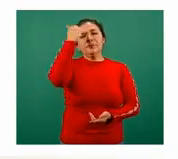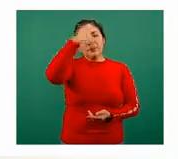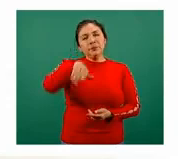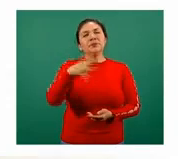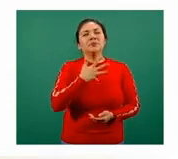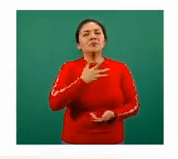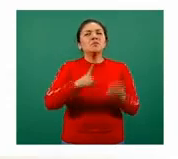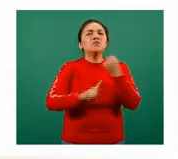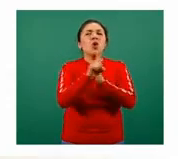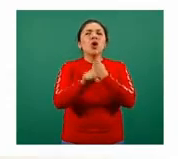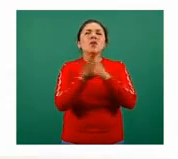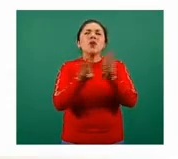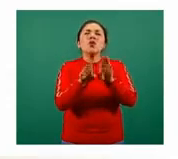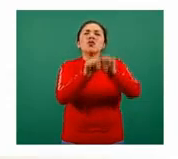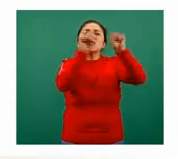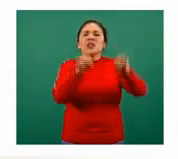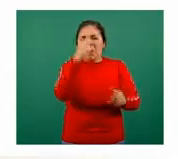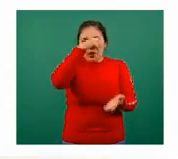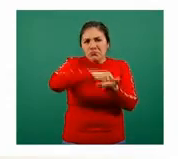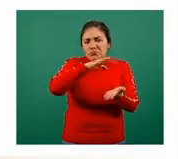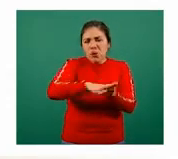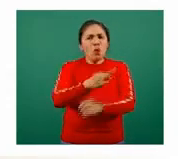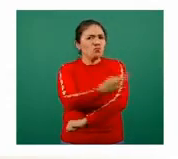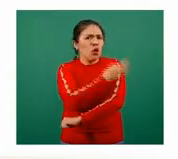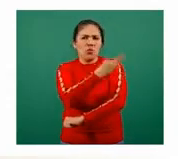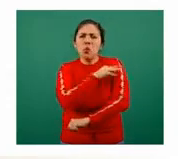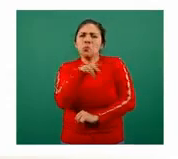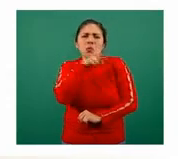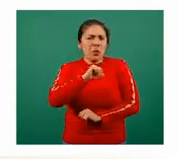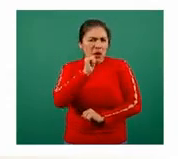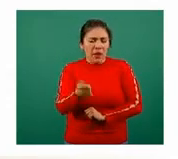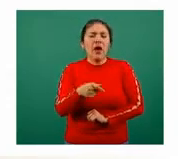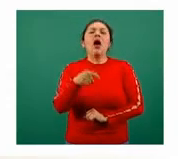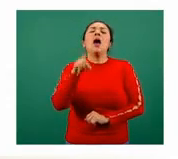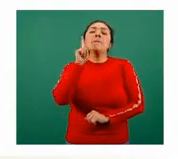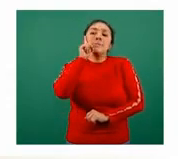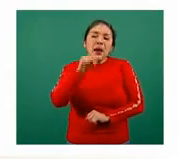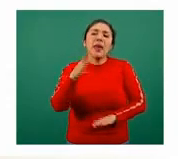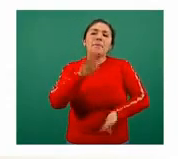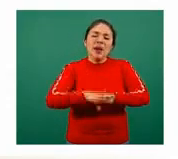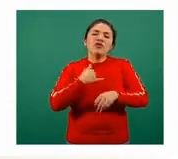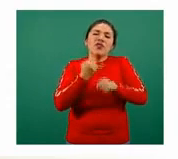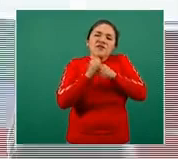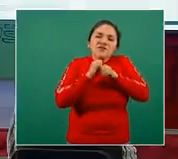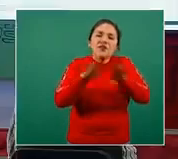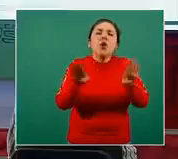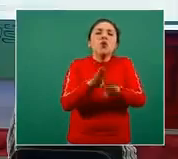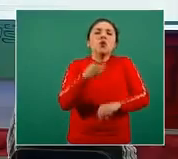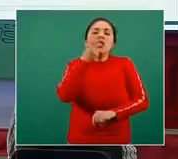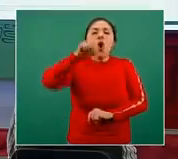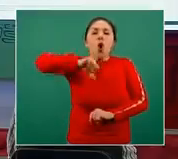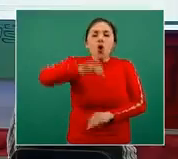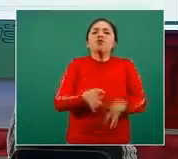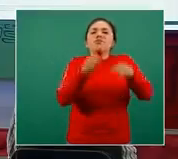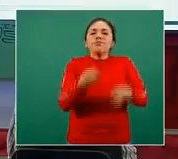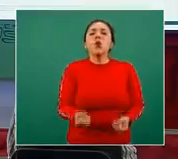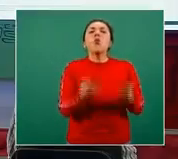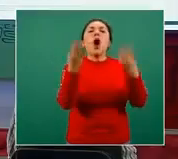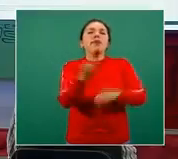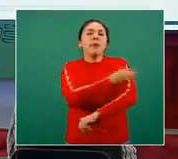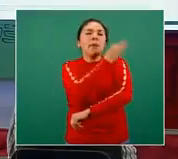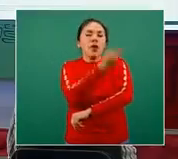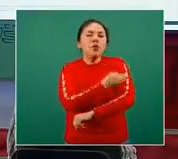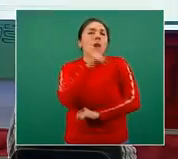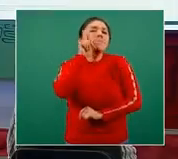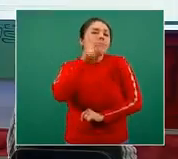es un problema de registro, no un problema de aplicación. Mañana tendremos la información completa para decir cuántas se pusieron hoy y cuántas se habrán puesto